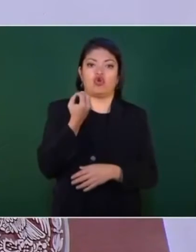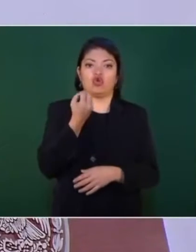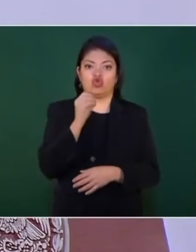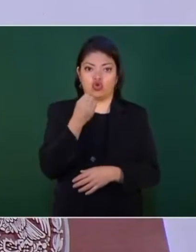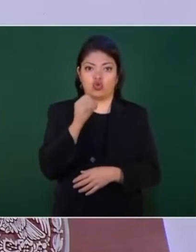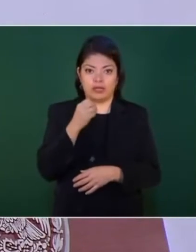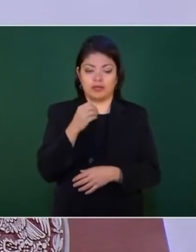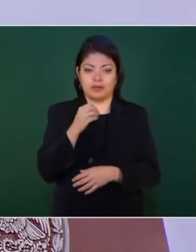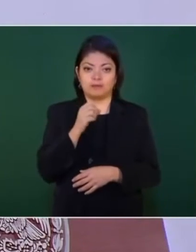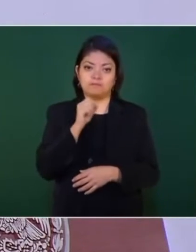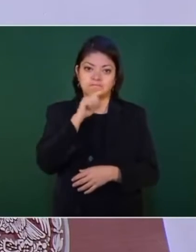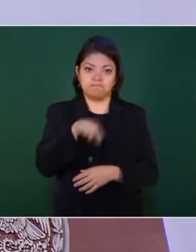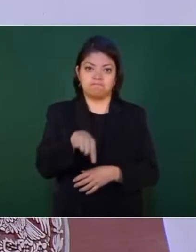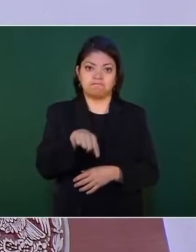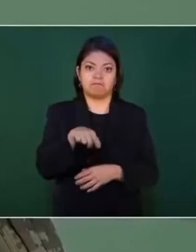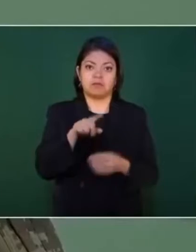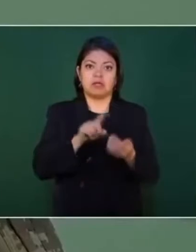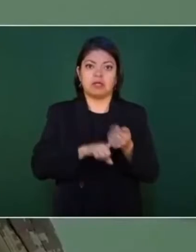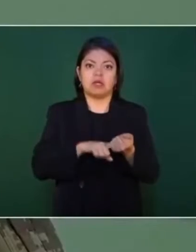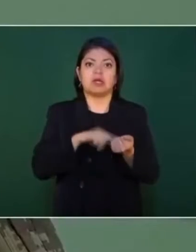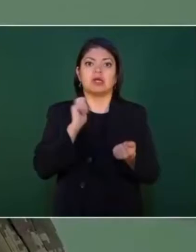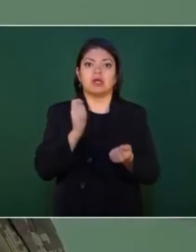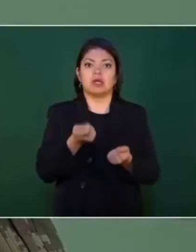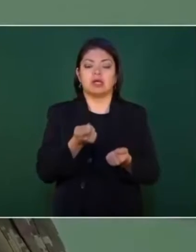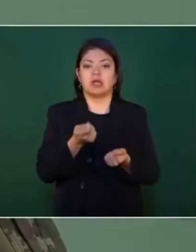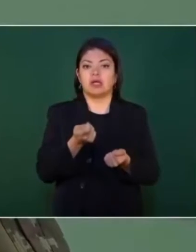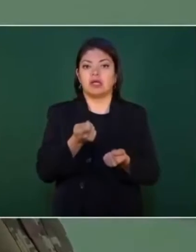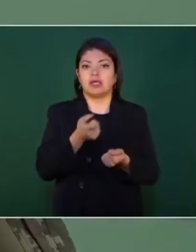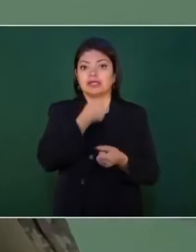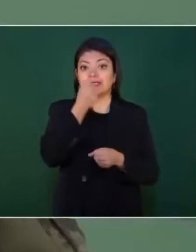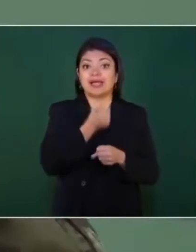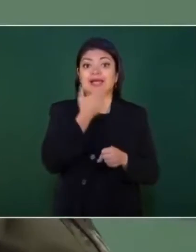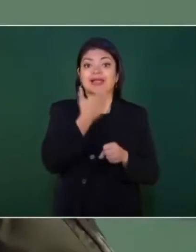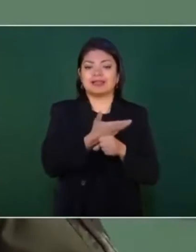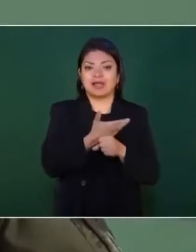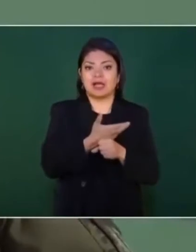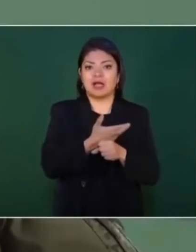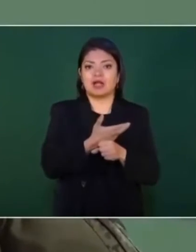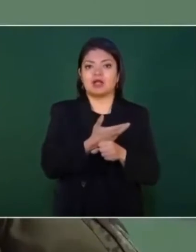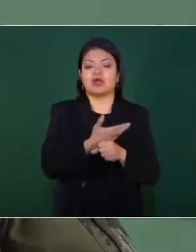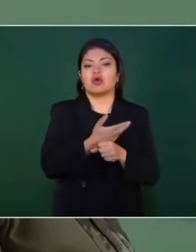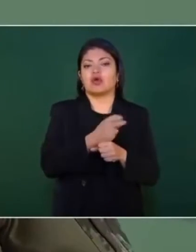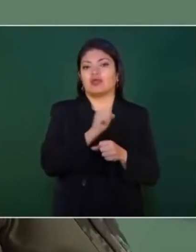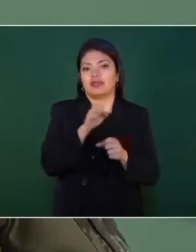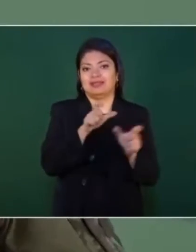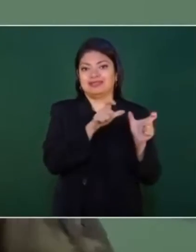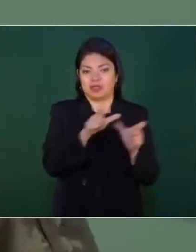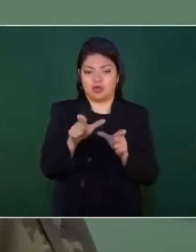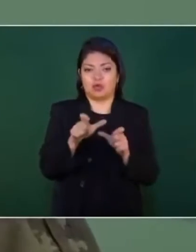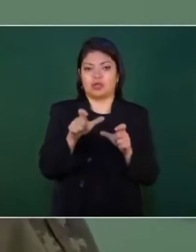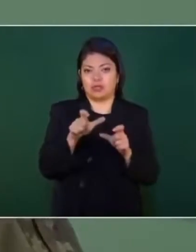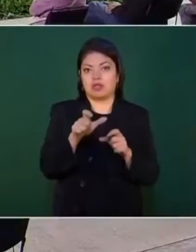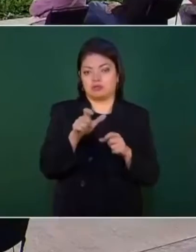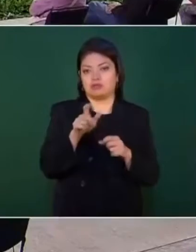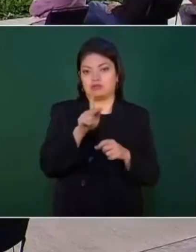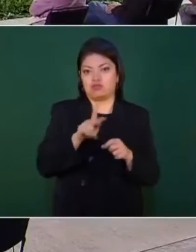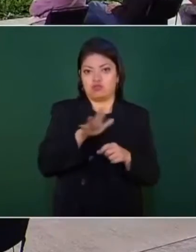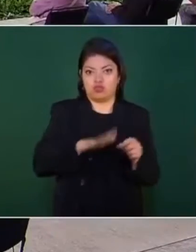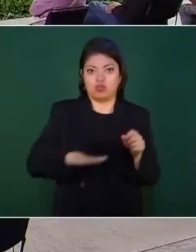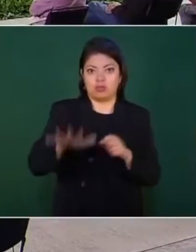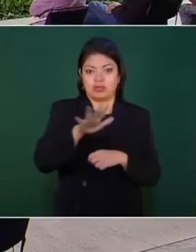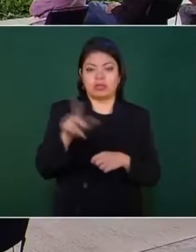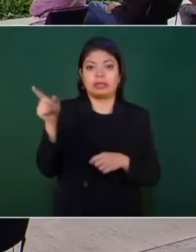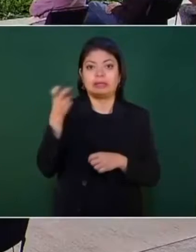genera el sistema el secretario ejecutivo del sistema nacional de seguridad pública y es en qué se basan